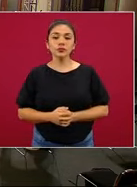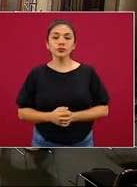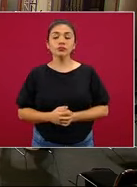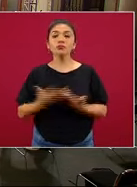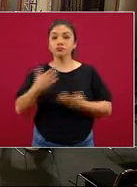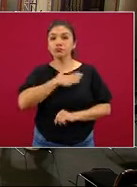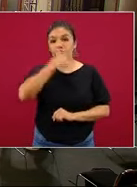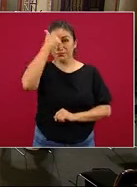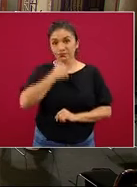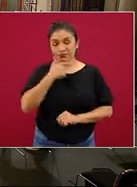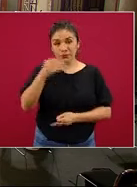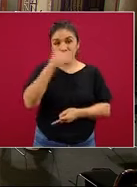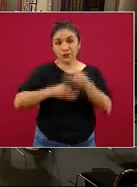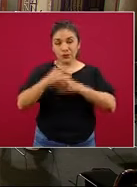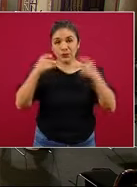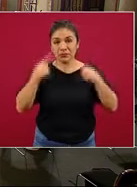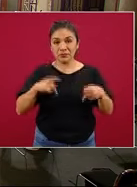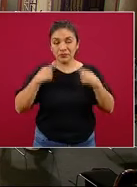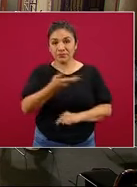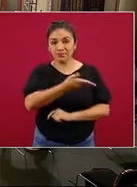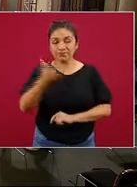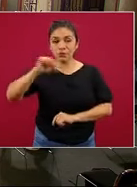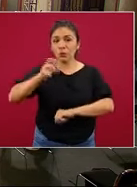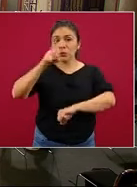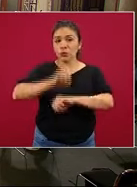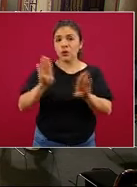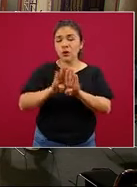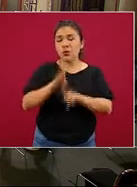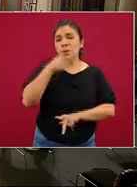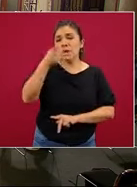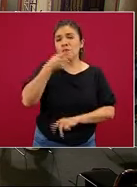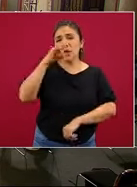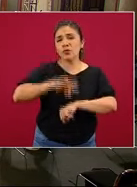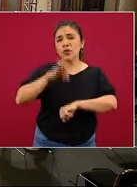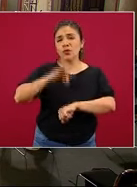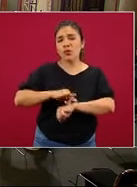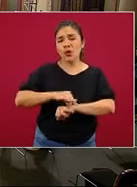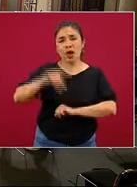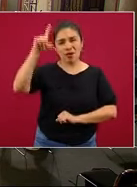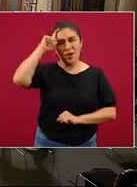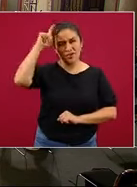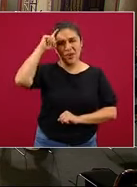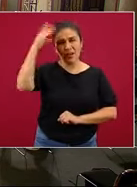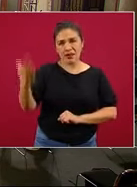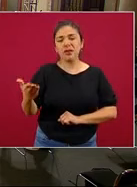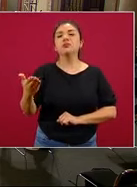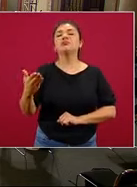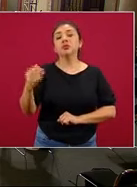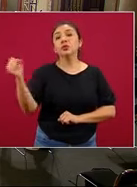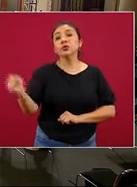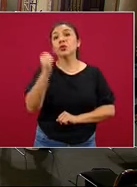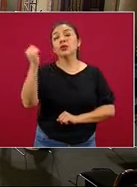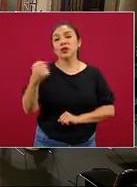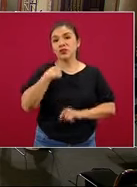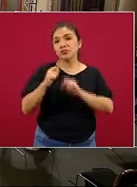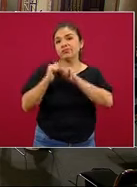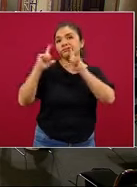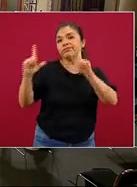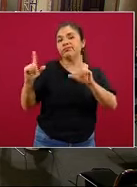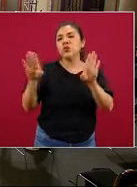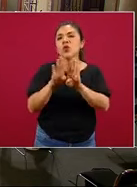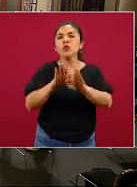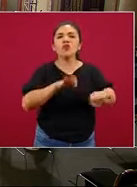Pues buenas noches a todas y todos. El día de hoy, como lo comentaba el doctor Hugo López-Gatell, tenemos la fortuna de presentarles parte